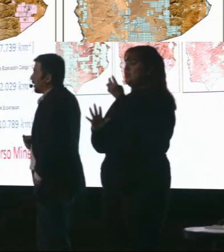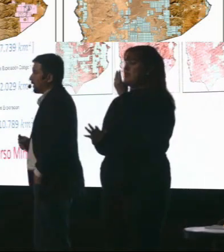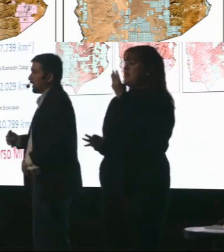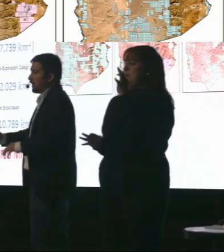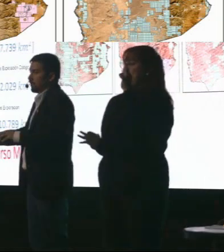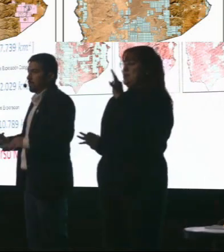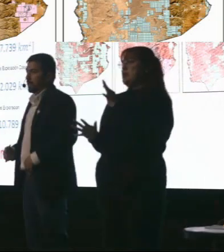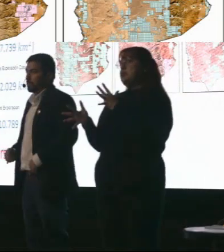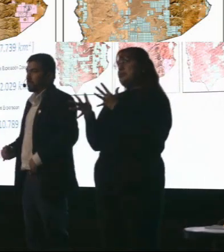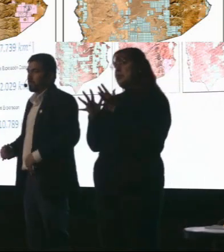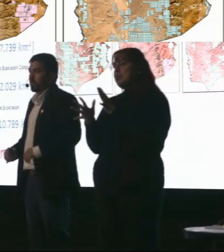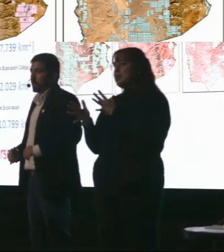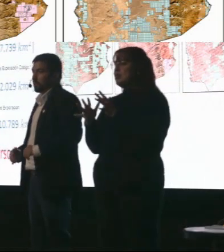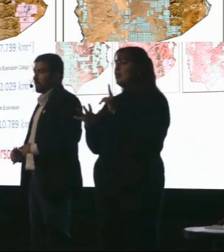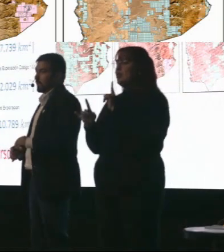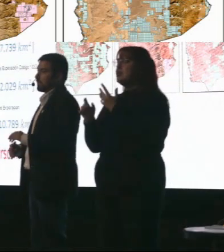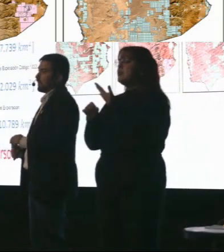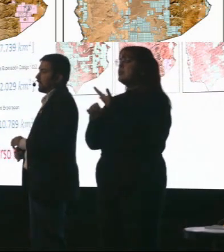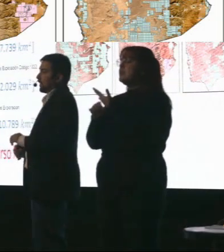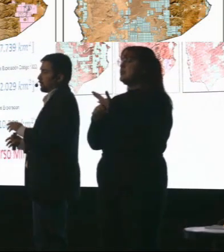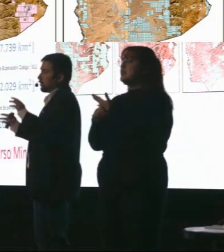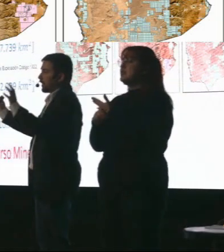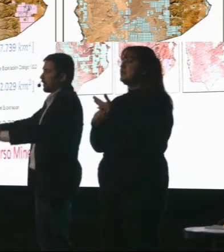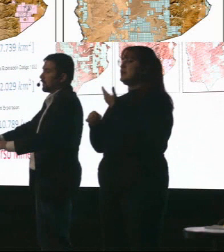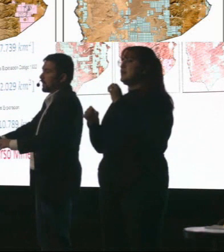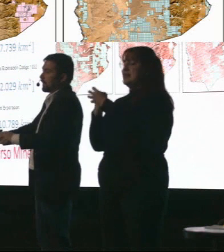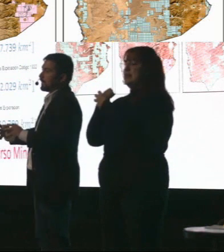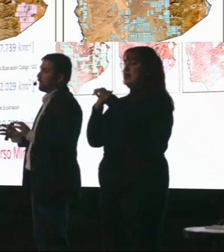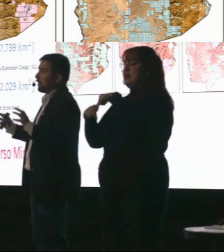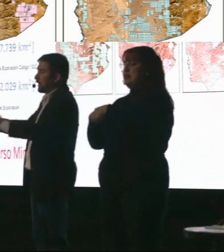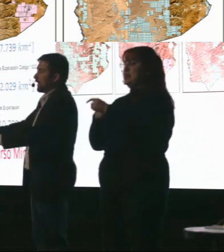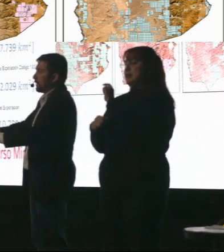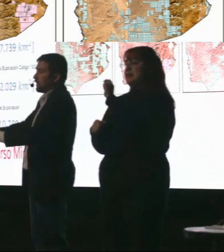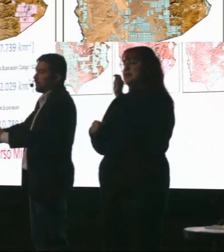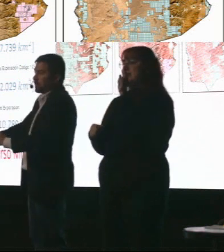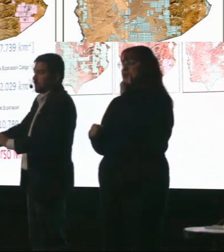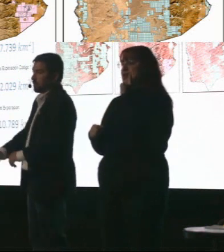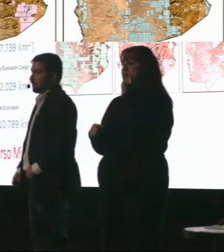con alguna solicitud minera. Es decir, nosotros en la región de Tarapacá tenemos a Bélgica metido en concesión.